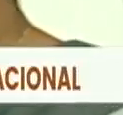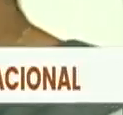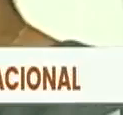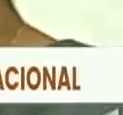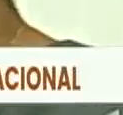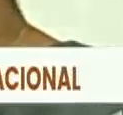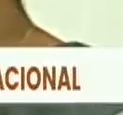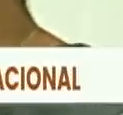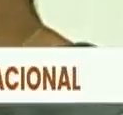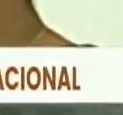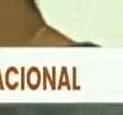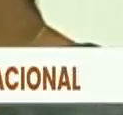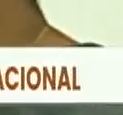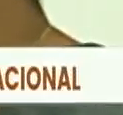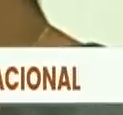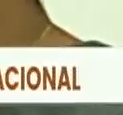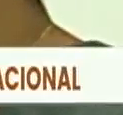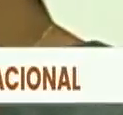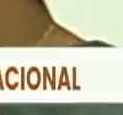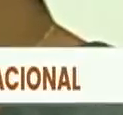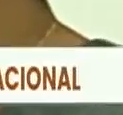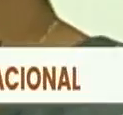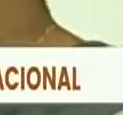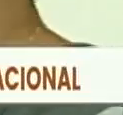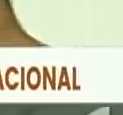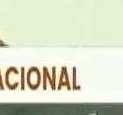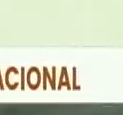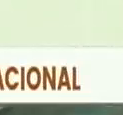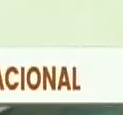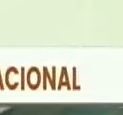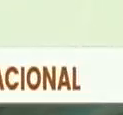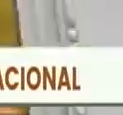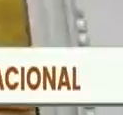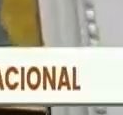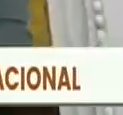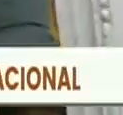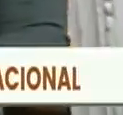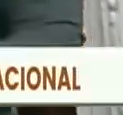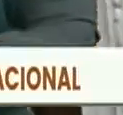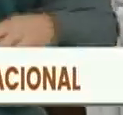Como el buen toro lo hace al mal torero.